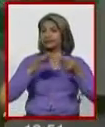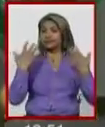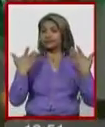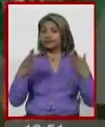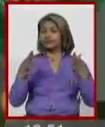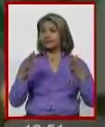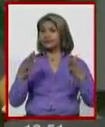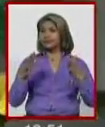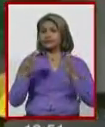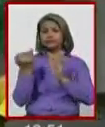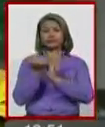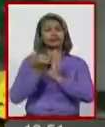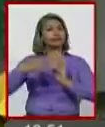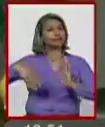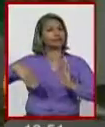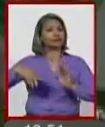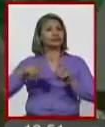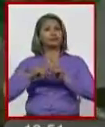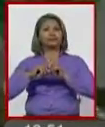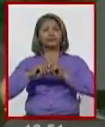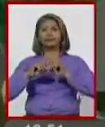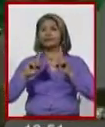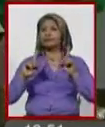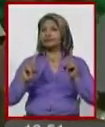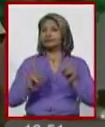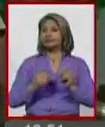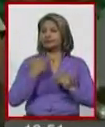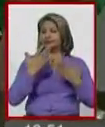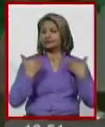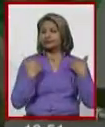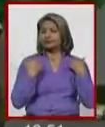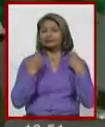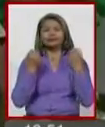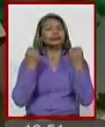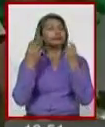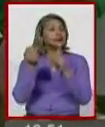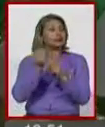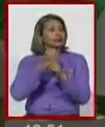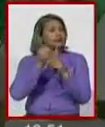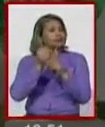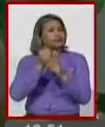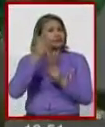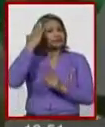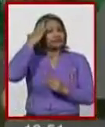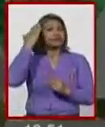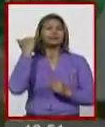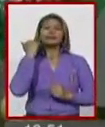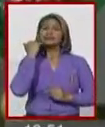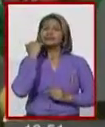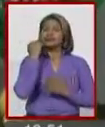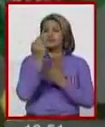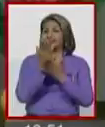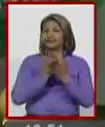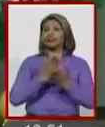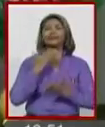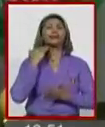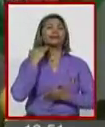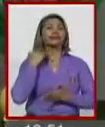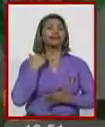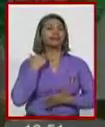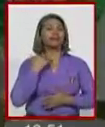hemos logrado su identificación, el mismo que presentaba múltiples lesiones en la cabeza y parte del